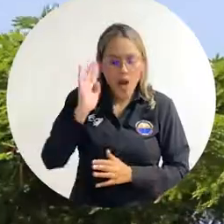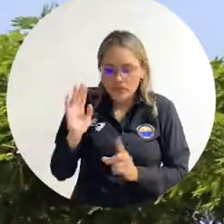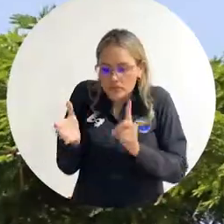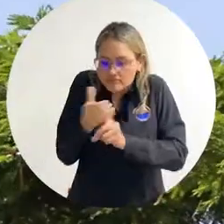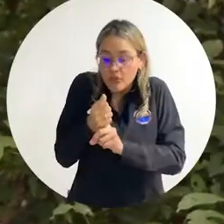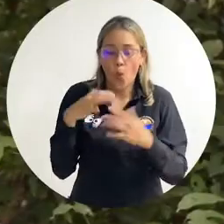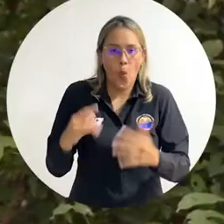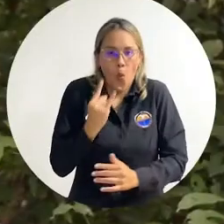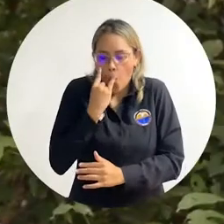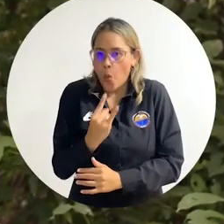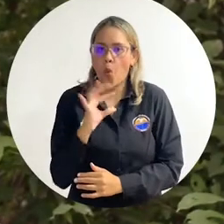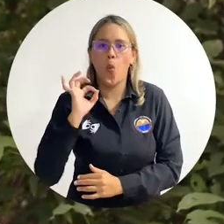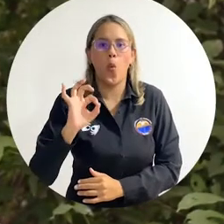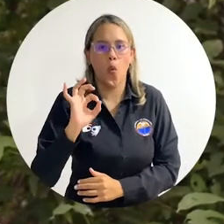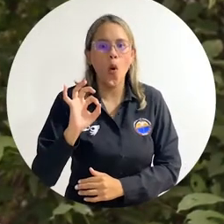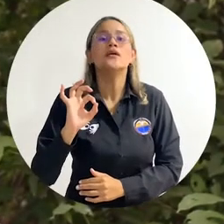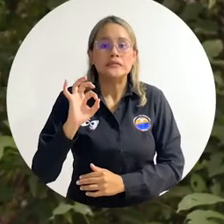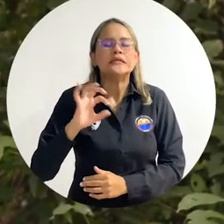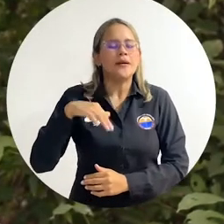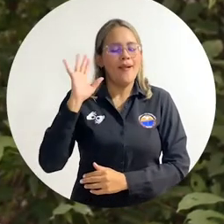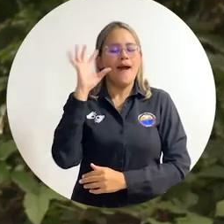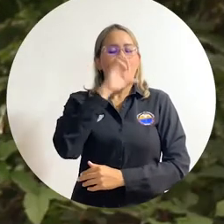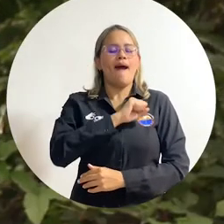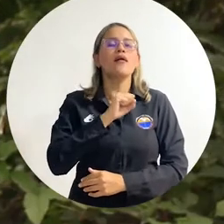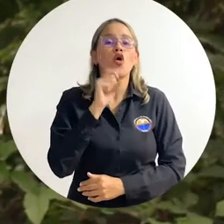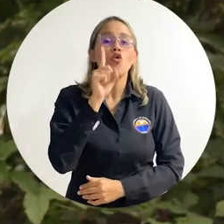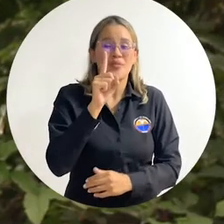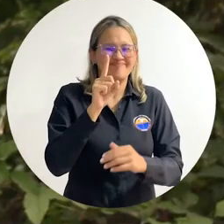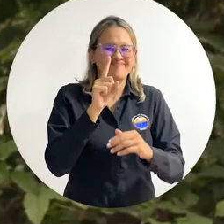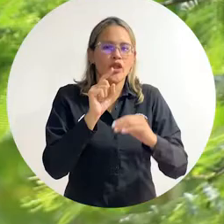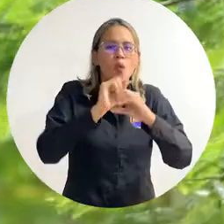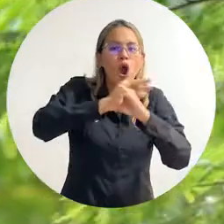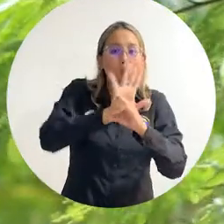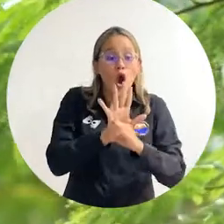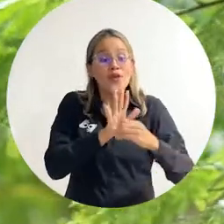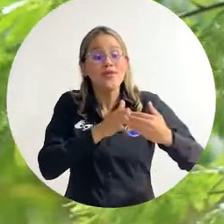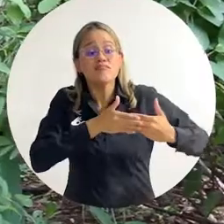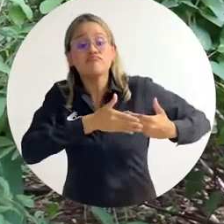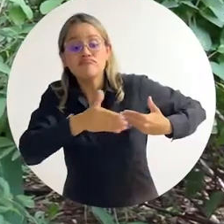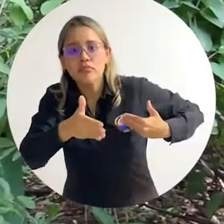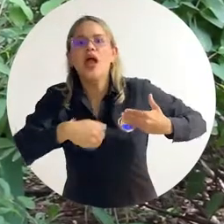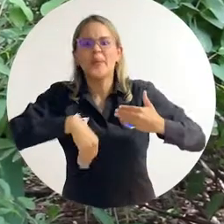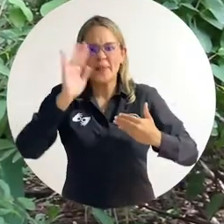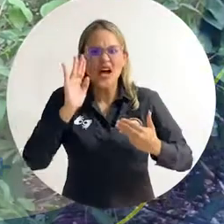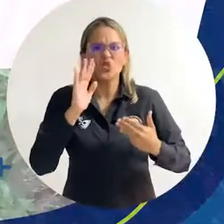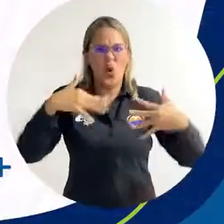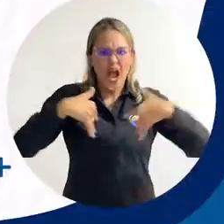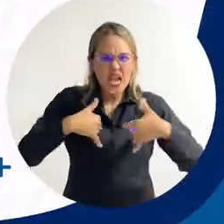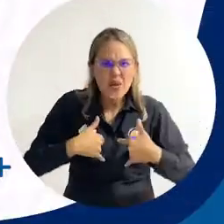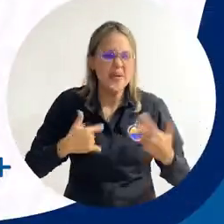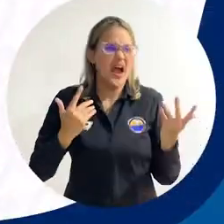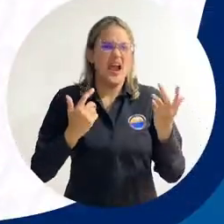interesantes que de una u otra forma están hablando de que, a partir de la pandemia, ha cambiado la dinámica de la fauna, del